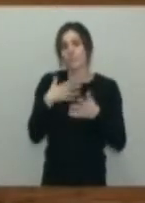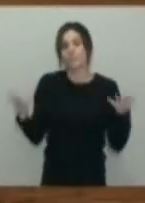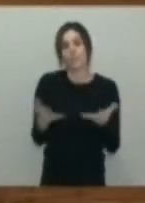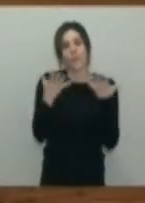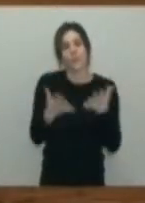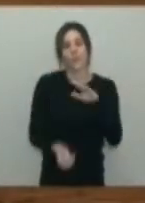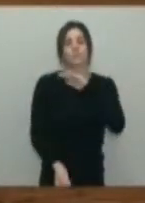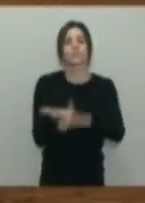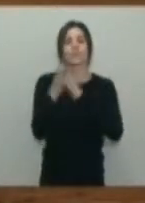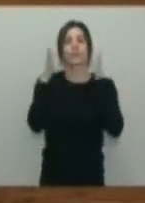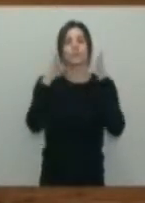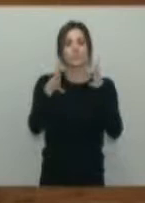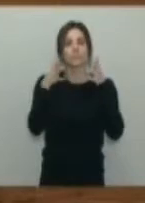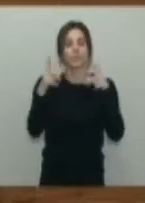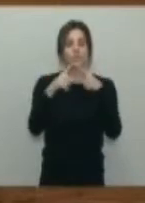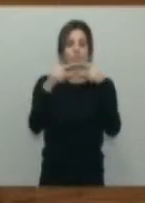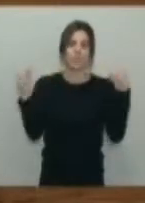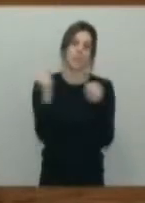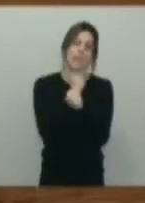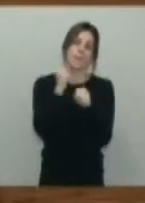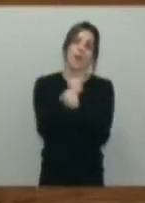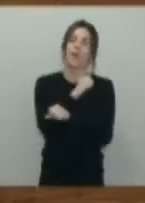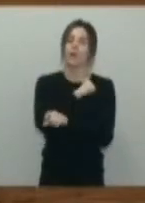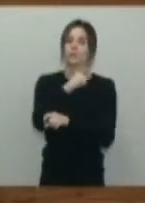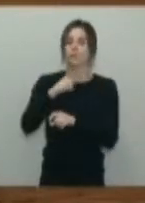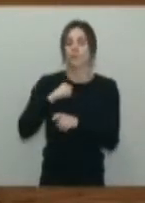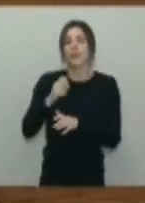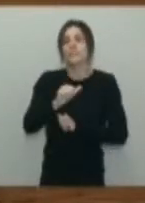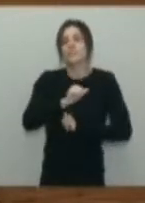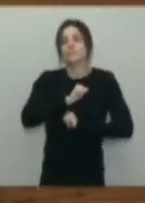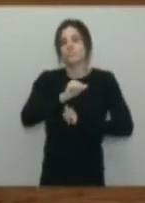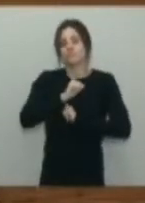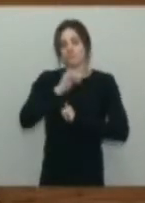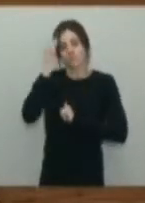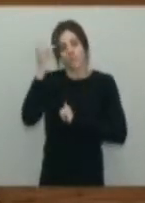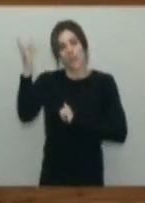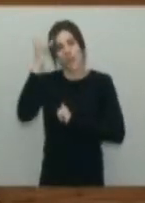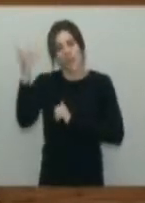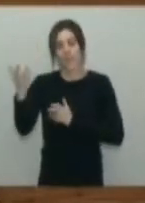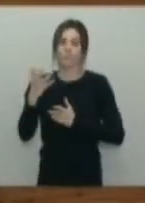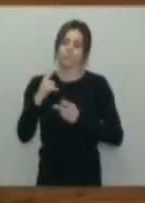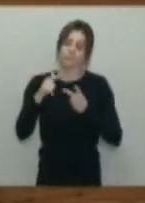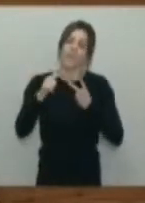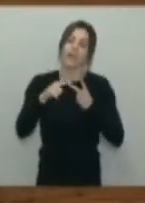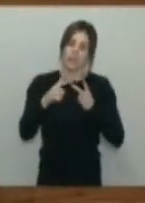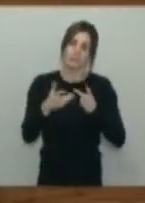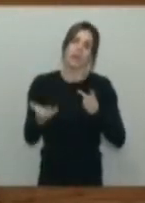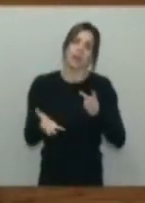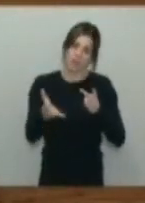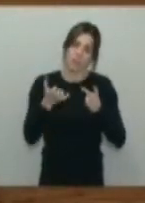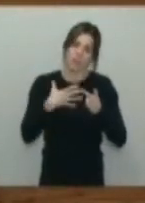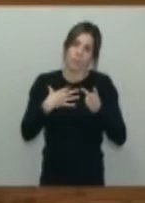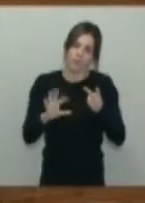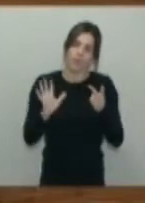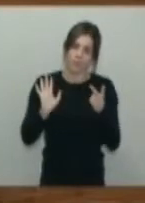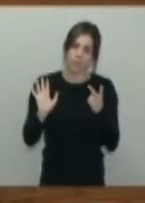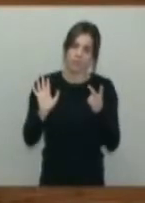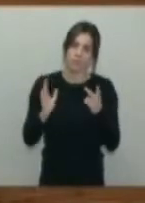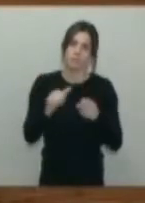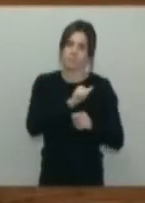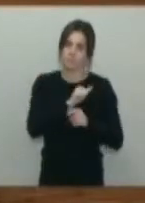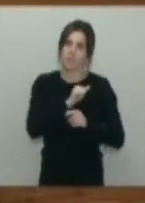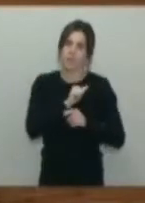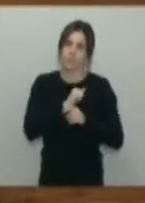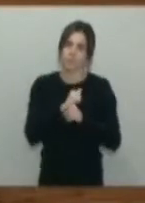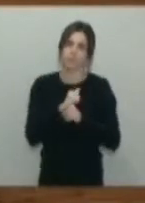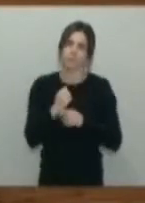del Trabajo Autónomo, que esperamos que, a diferencia de aquella, sí cuente con el apoyo mayoritario. Y, además, no